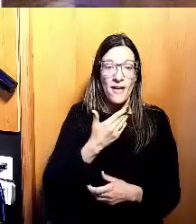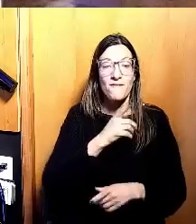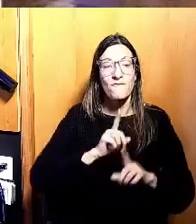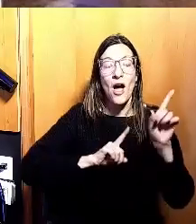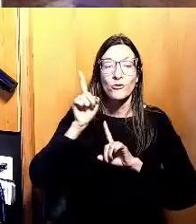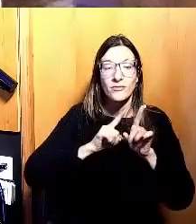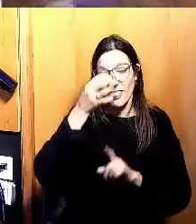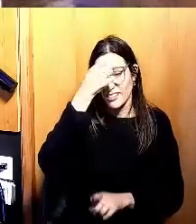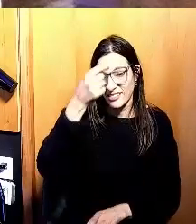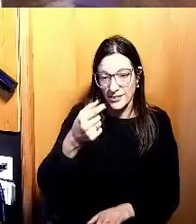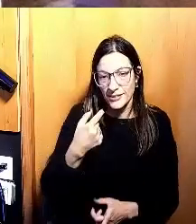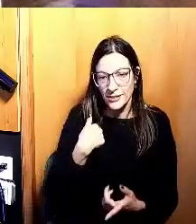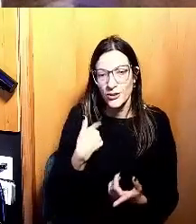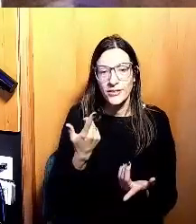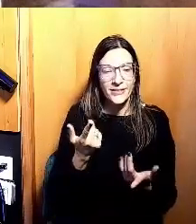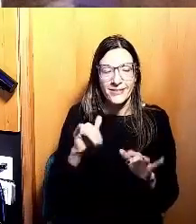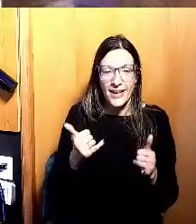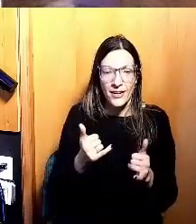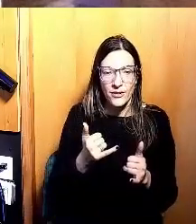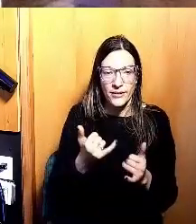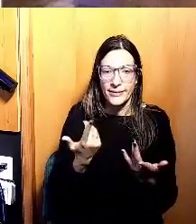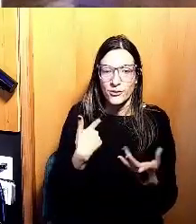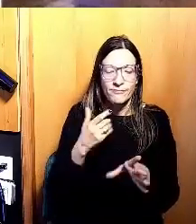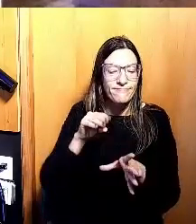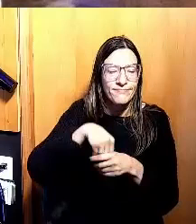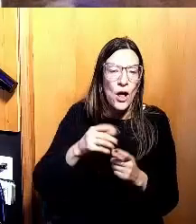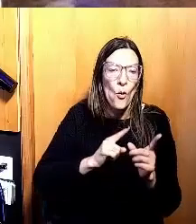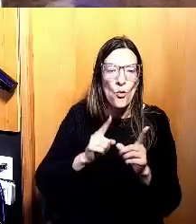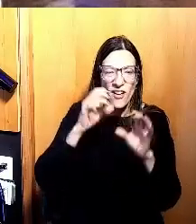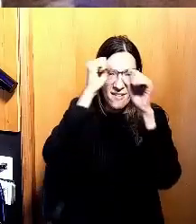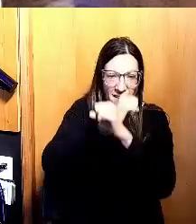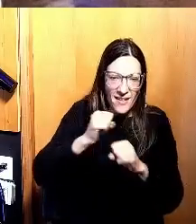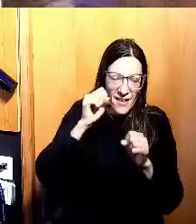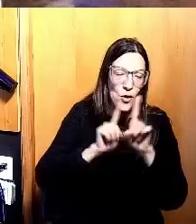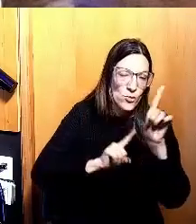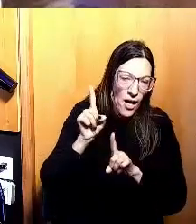es una complicación, pero somos de Facultad de Ciencias, hay gente de Facultad de Ingeniería,